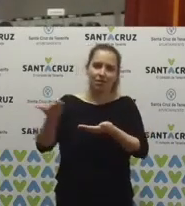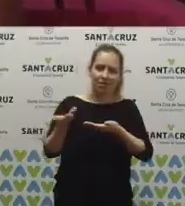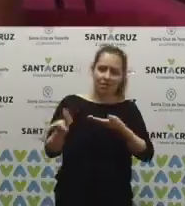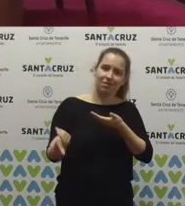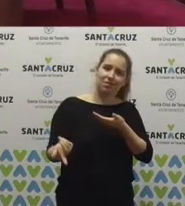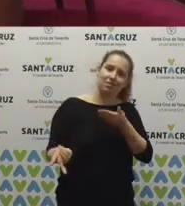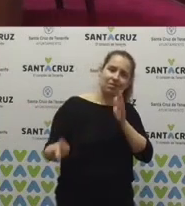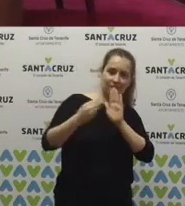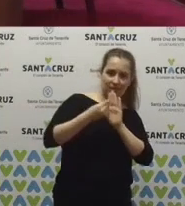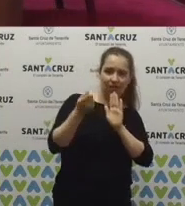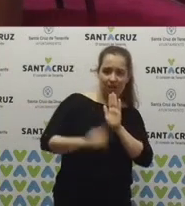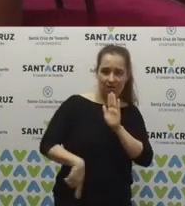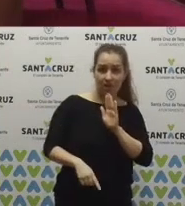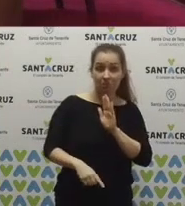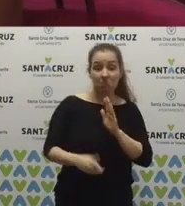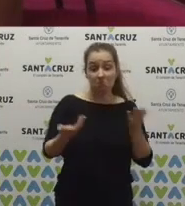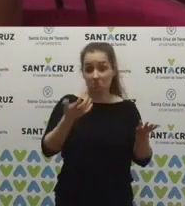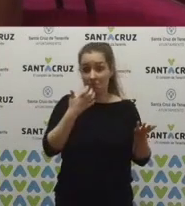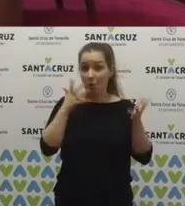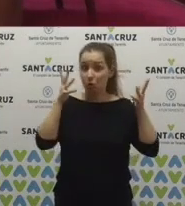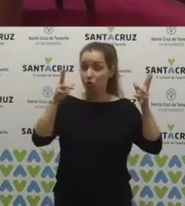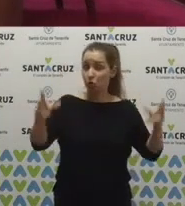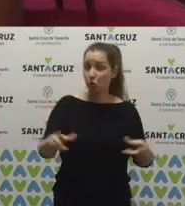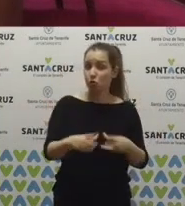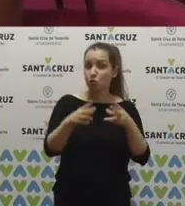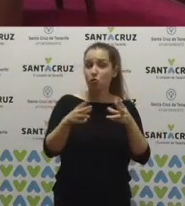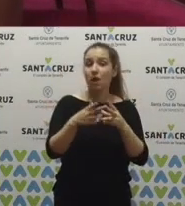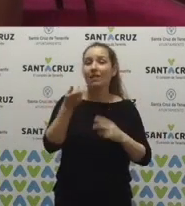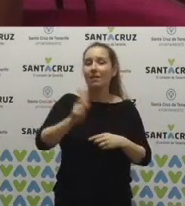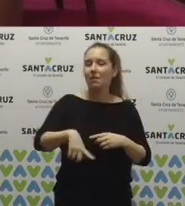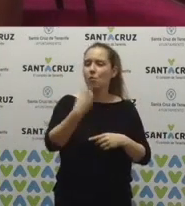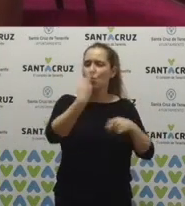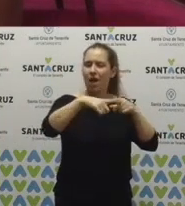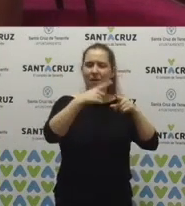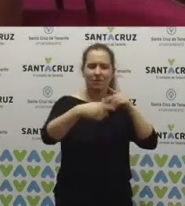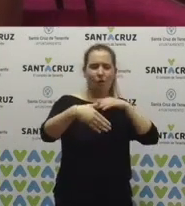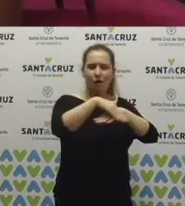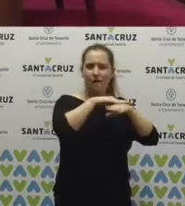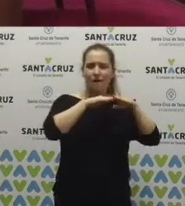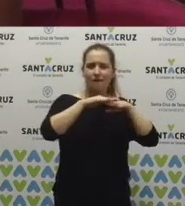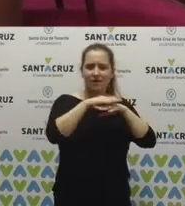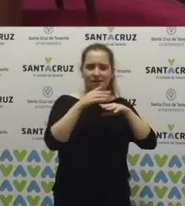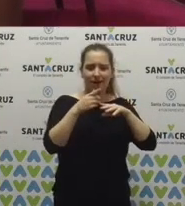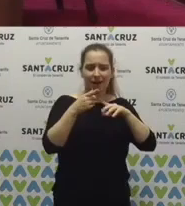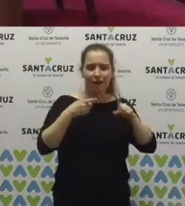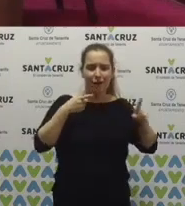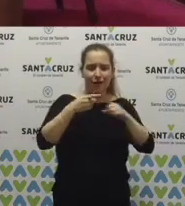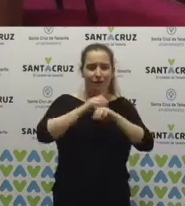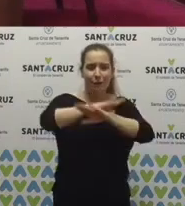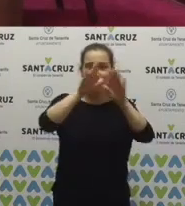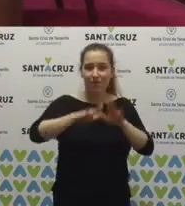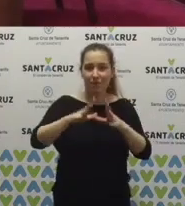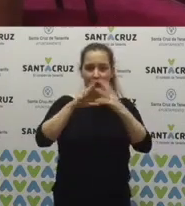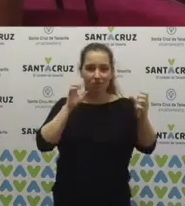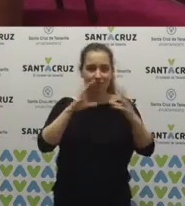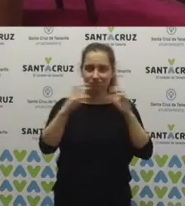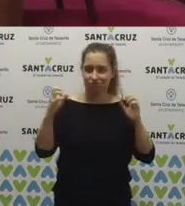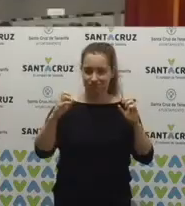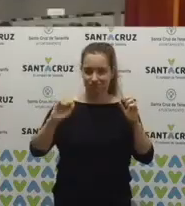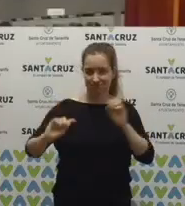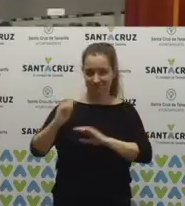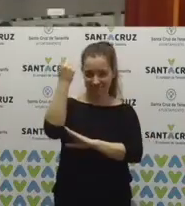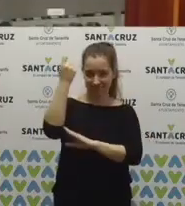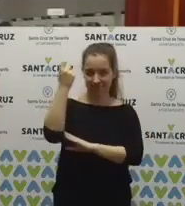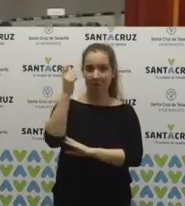constituido pues podría ser un primer elemento donde poder buscar ese consenso por tanto nos parece muy oportuno la